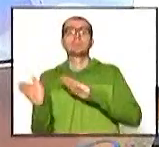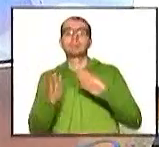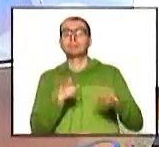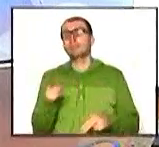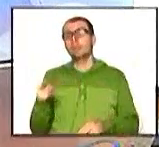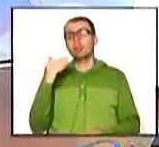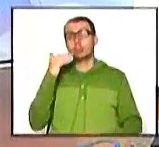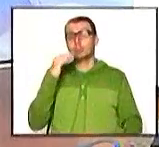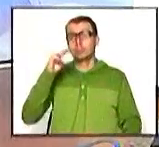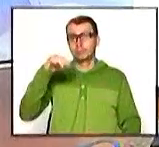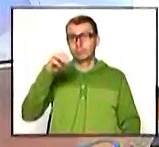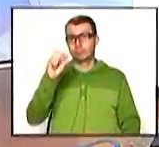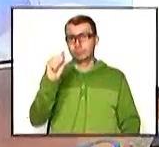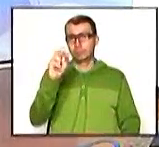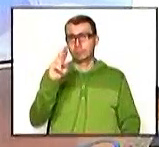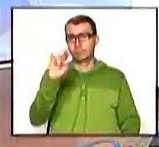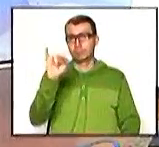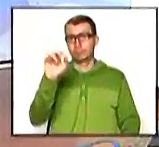tardes.